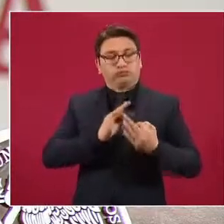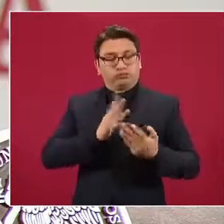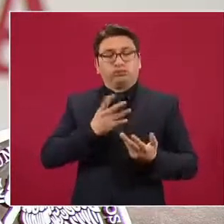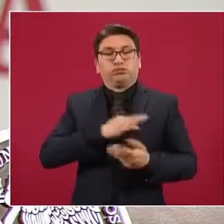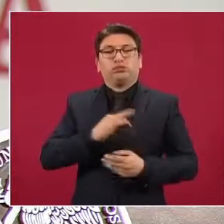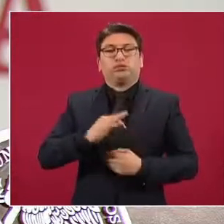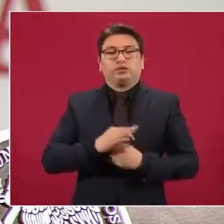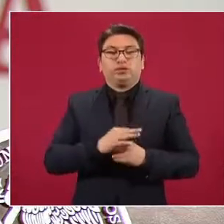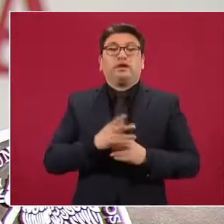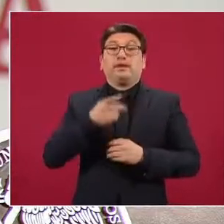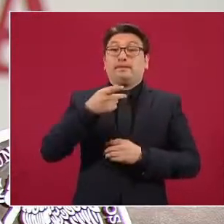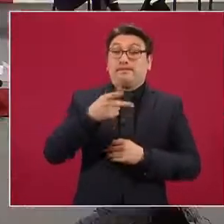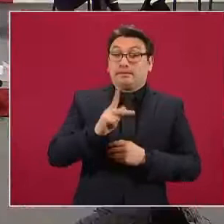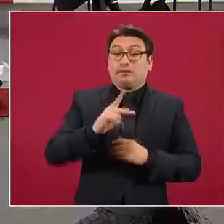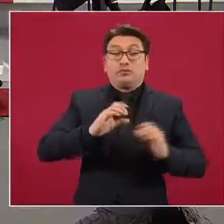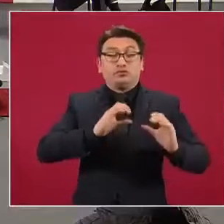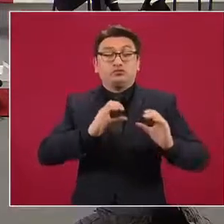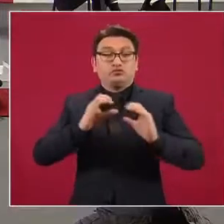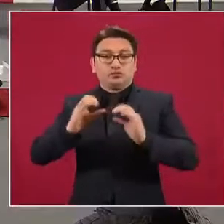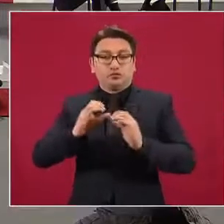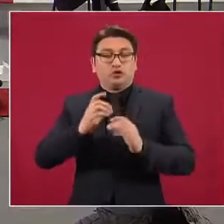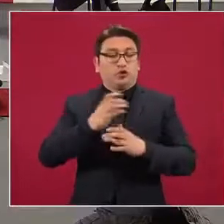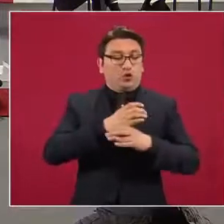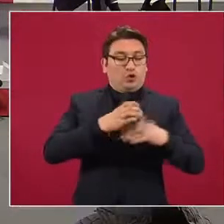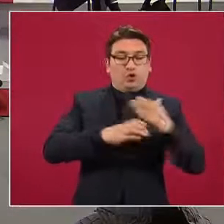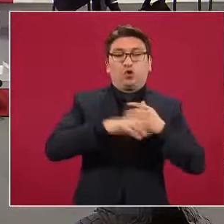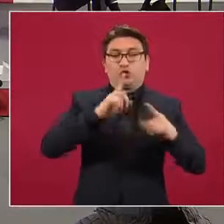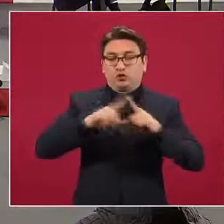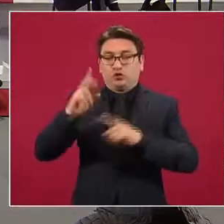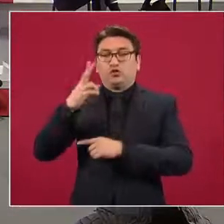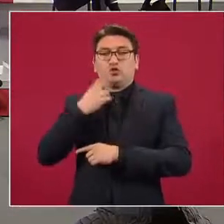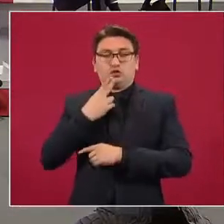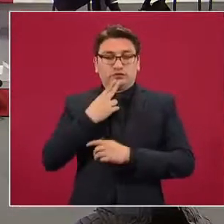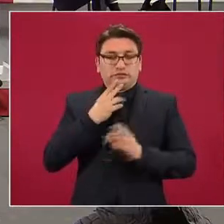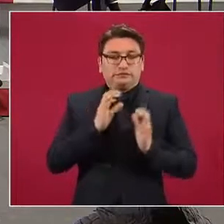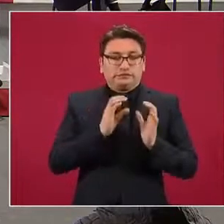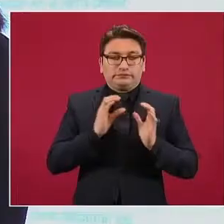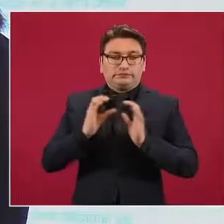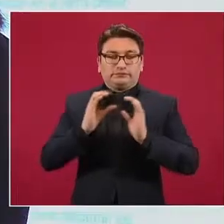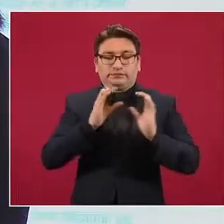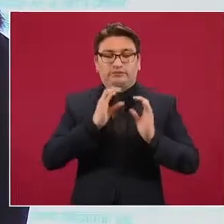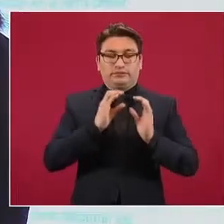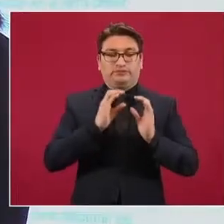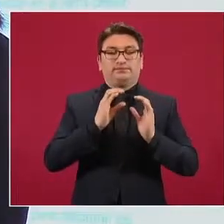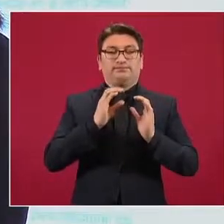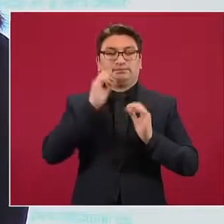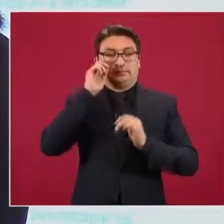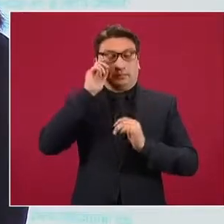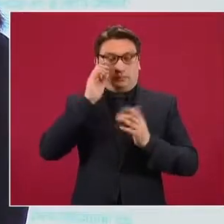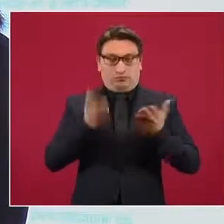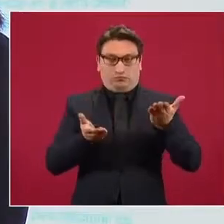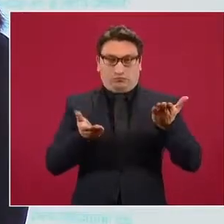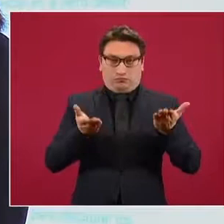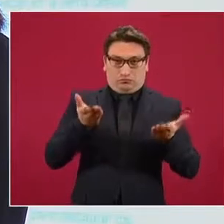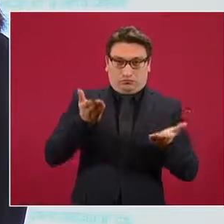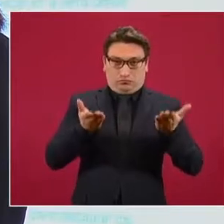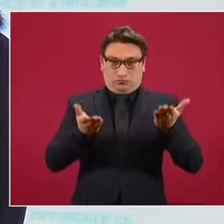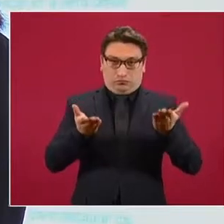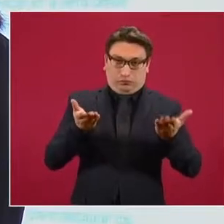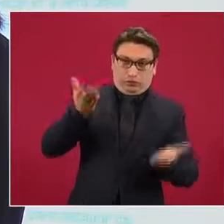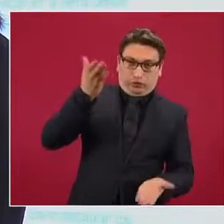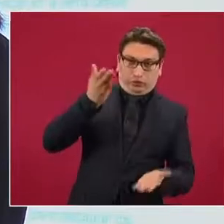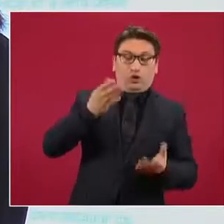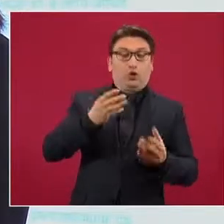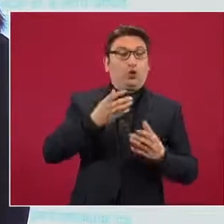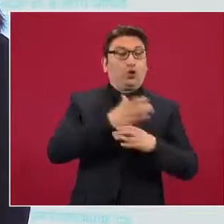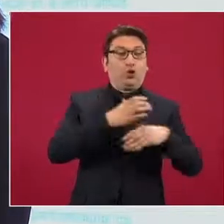extremadamente cuidadosos en el aprovechamiento de los recursos naturales y evitar que se produzcan desequilibrios o que los